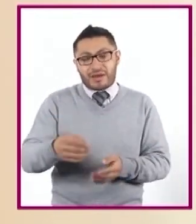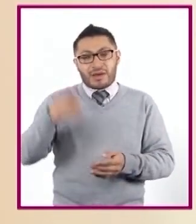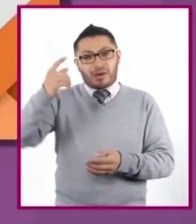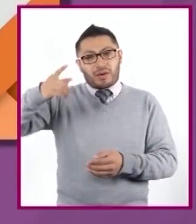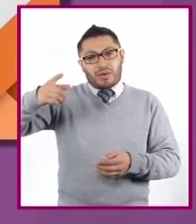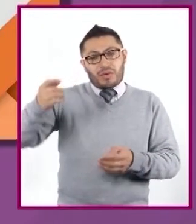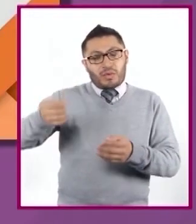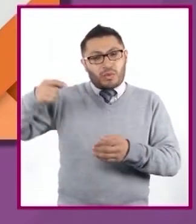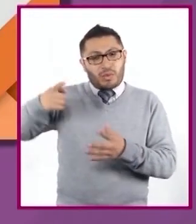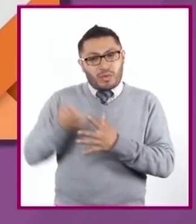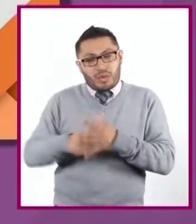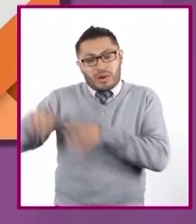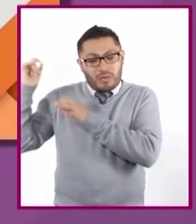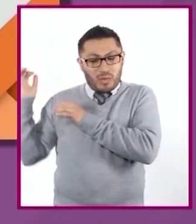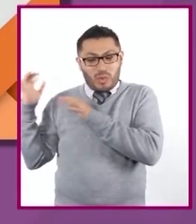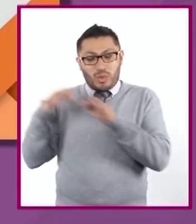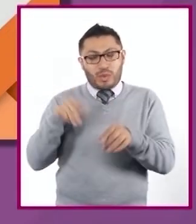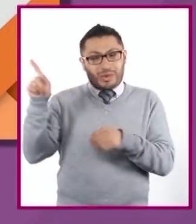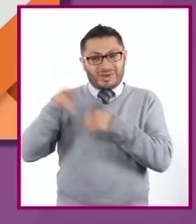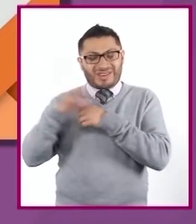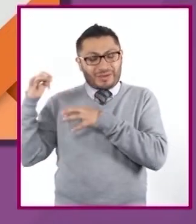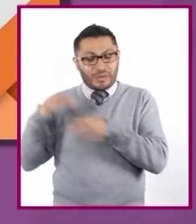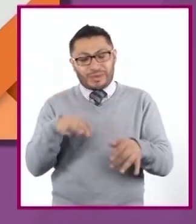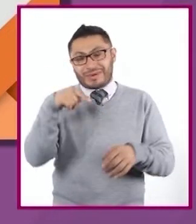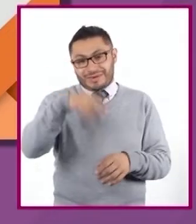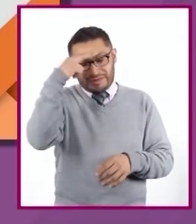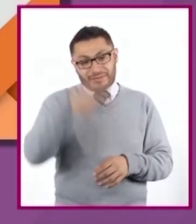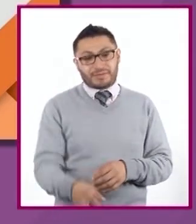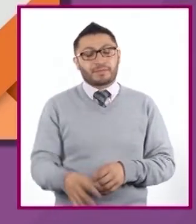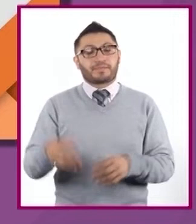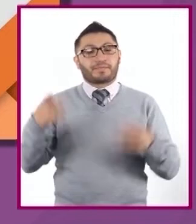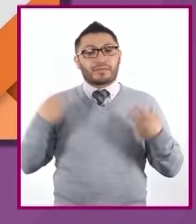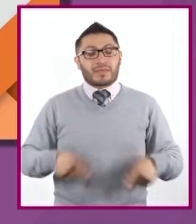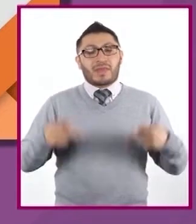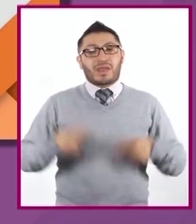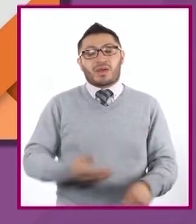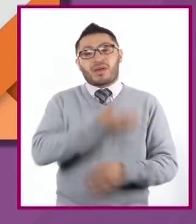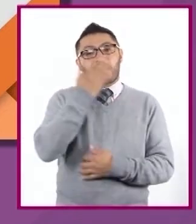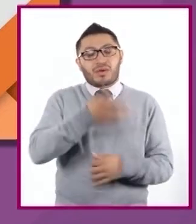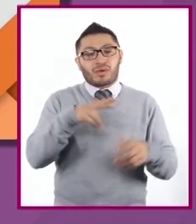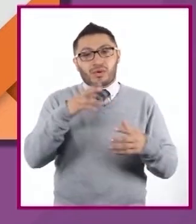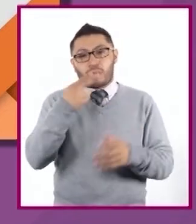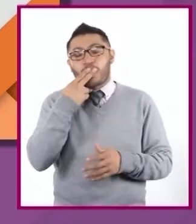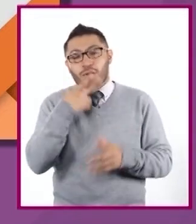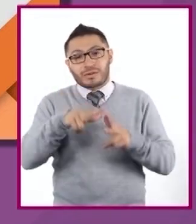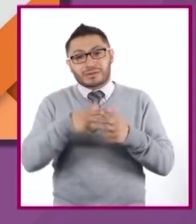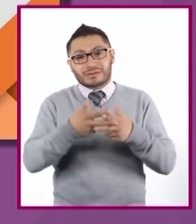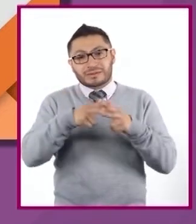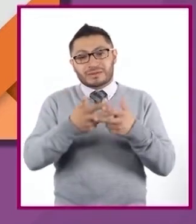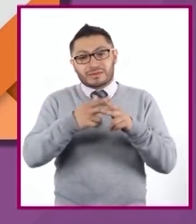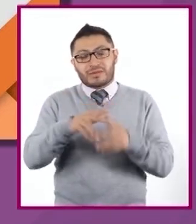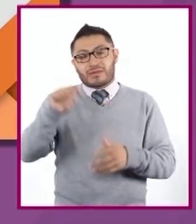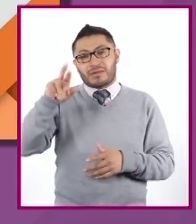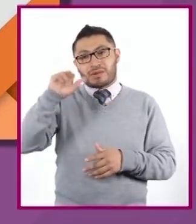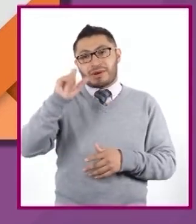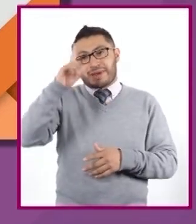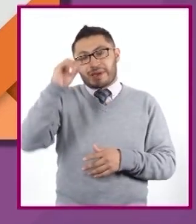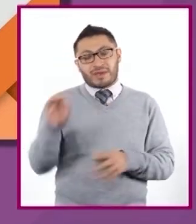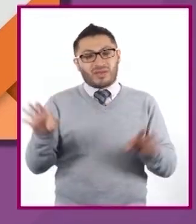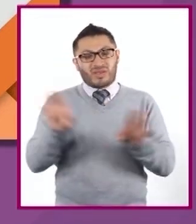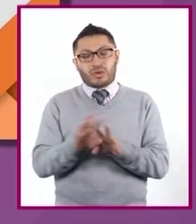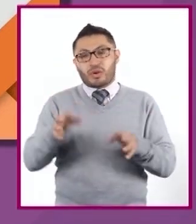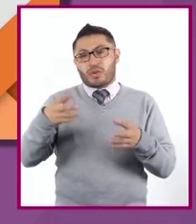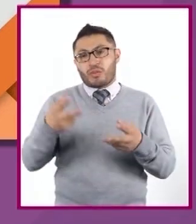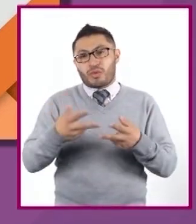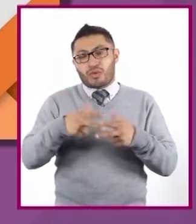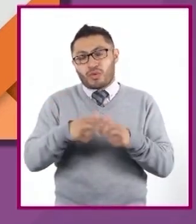colonización. Los agricultores españoles estaban acostumbrados a usar instrumentos para el cultivo como el arado, que era un